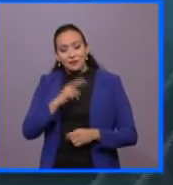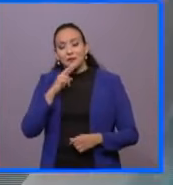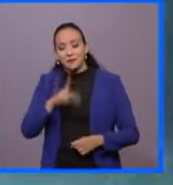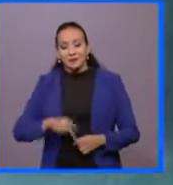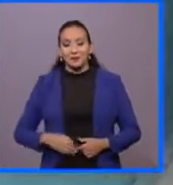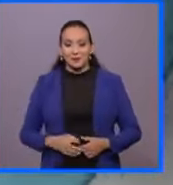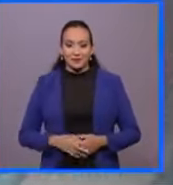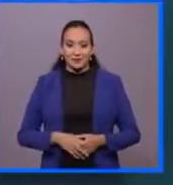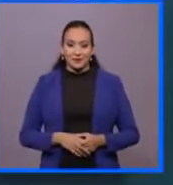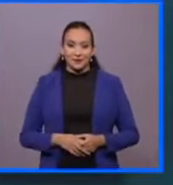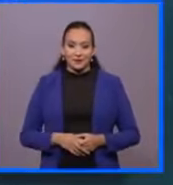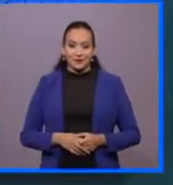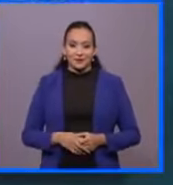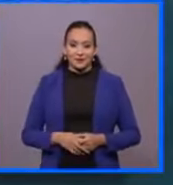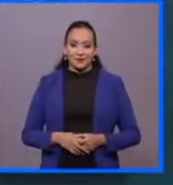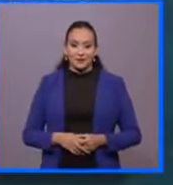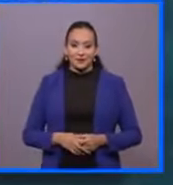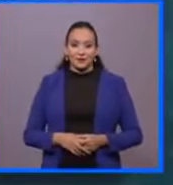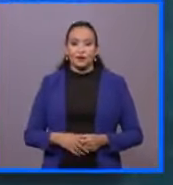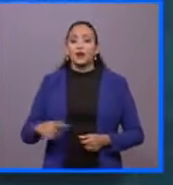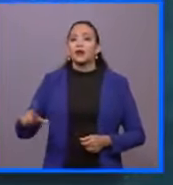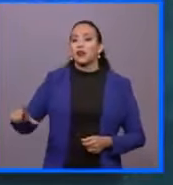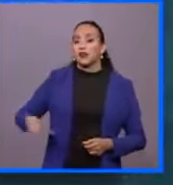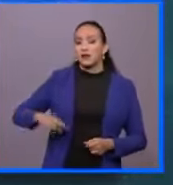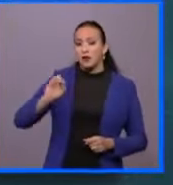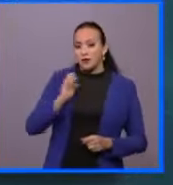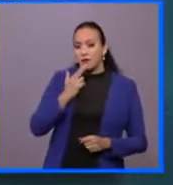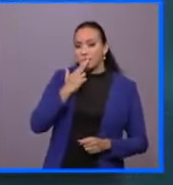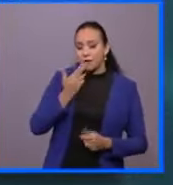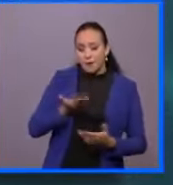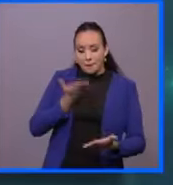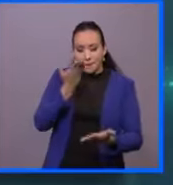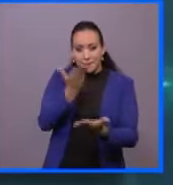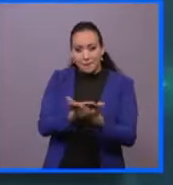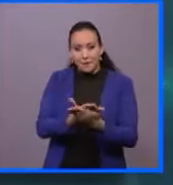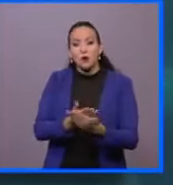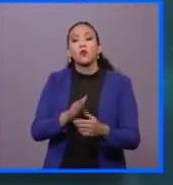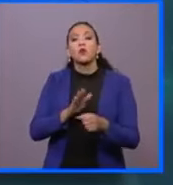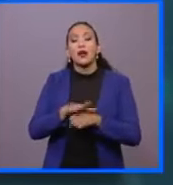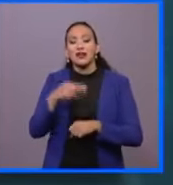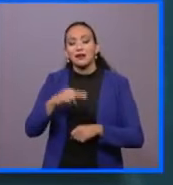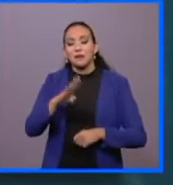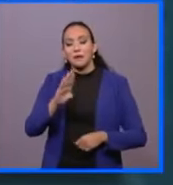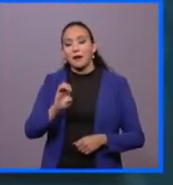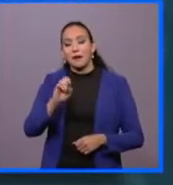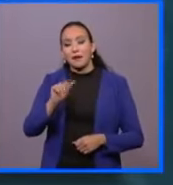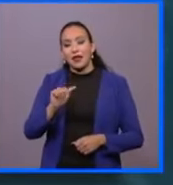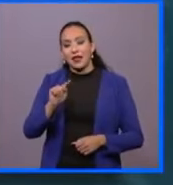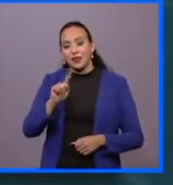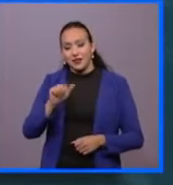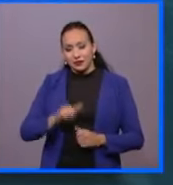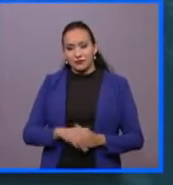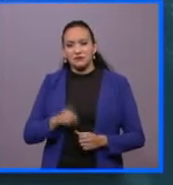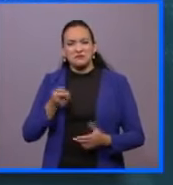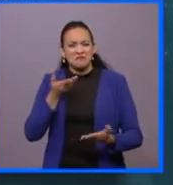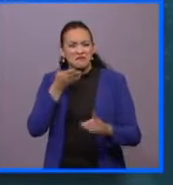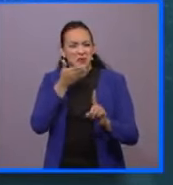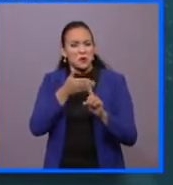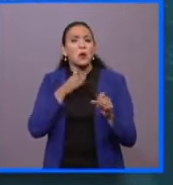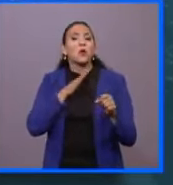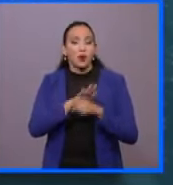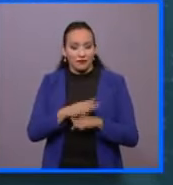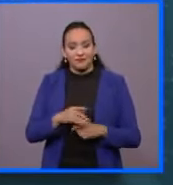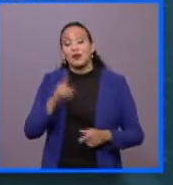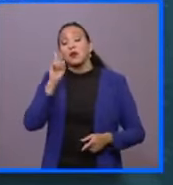continua. El gobierno de Chihuahua presentó la iniciativa Beatriz, que propone un nuevo mecanismo de indulto